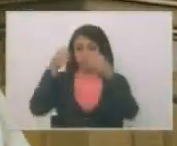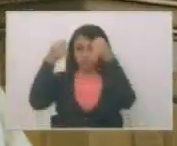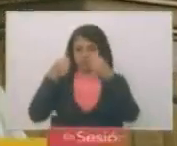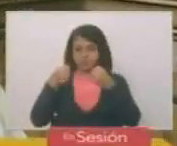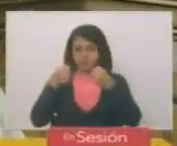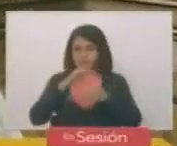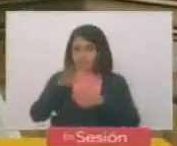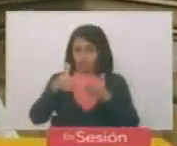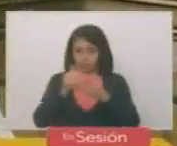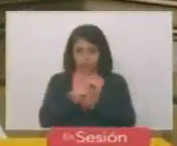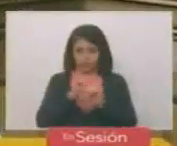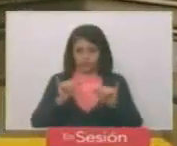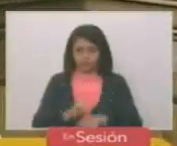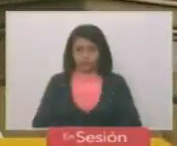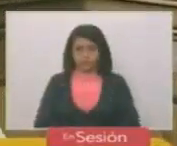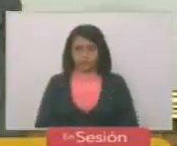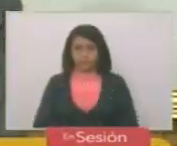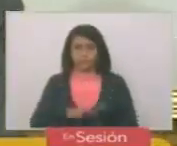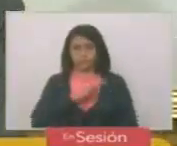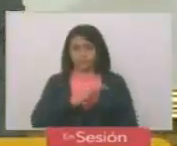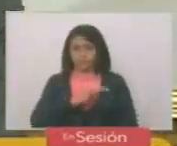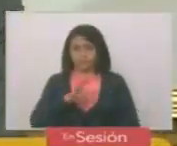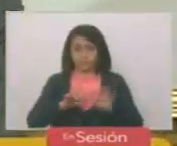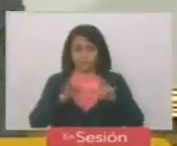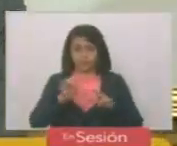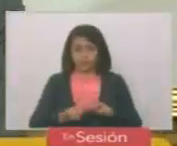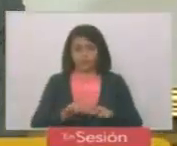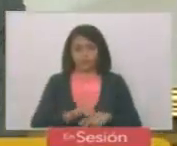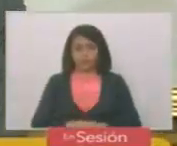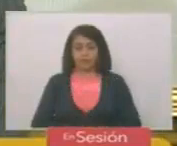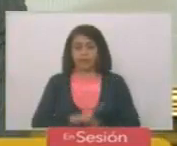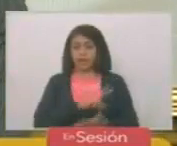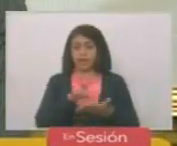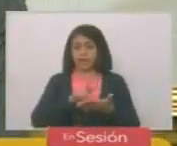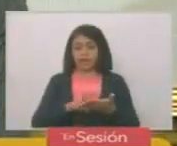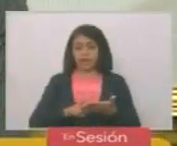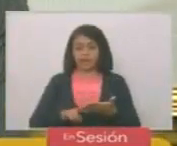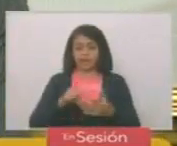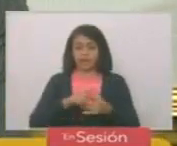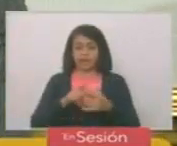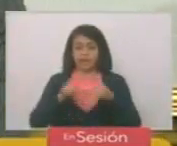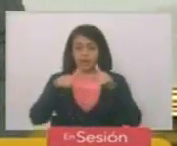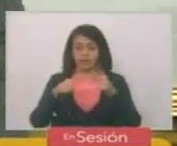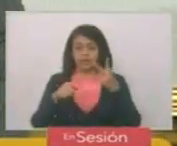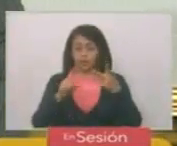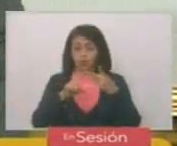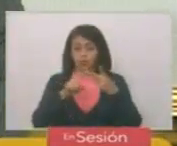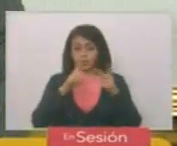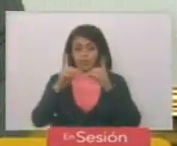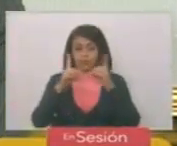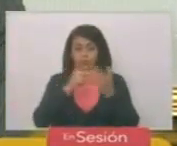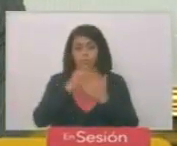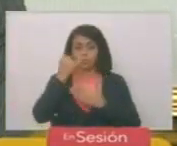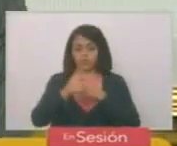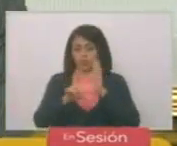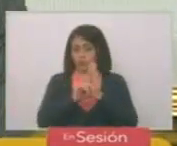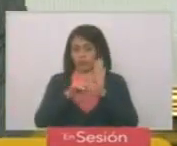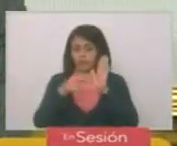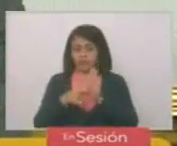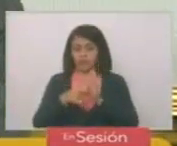Es todo, presidente. Ciudadana secretaria, por favor, sírvese leer en esta segunda discusión el proyecto de ley